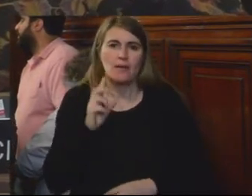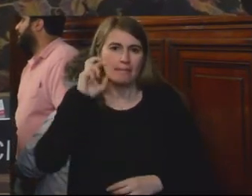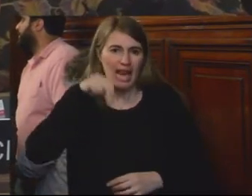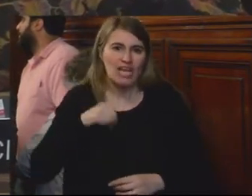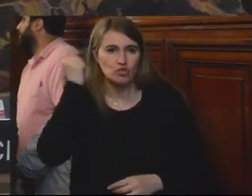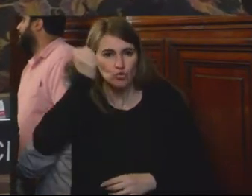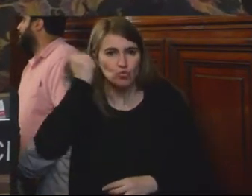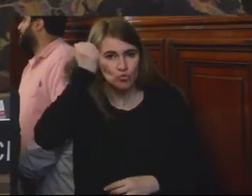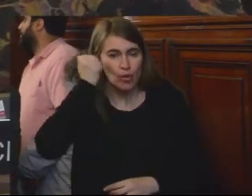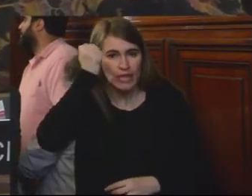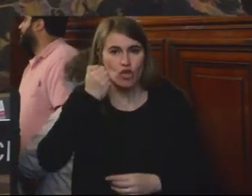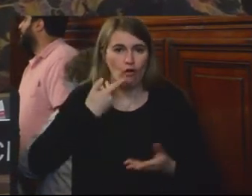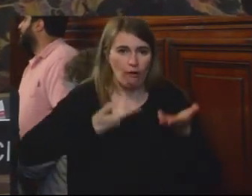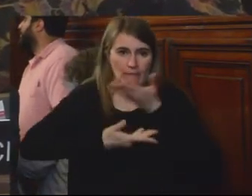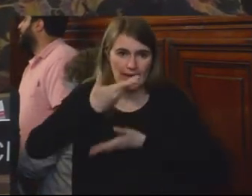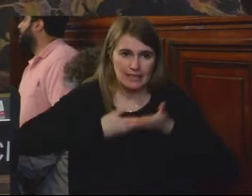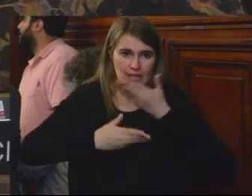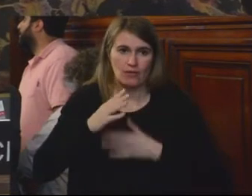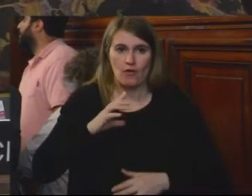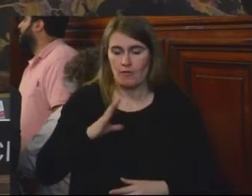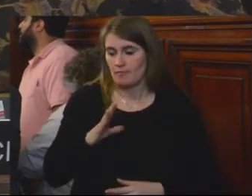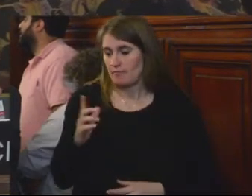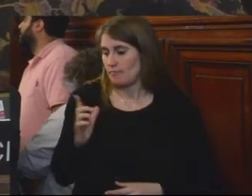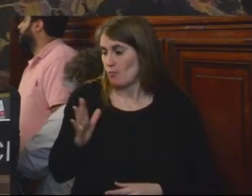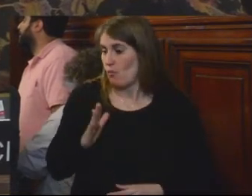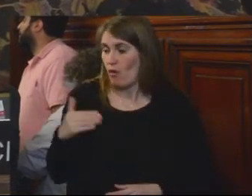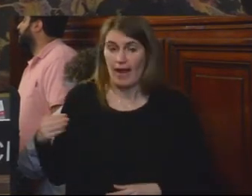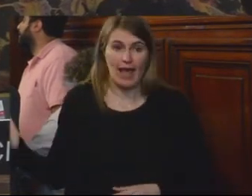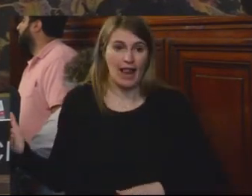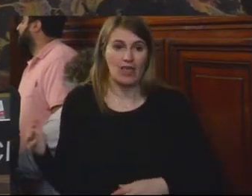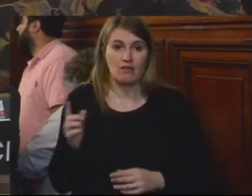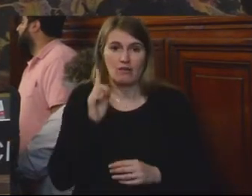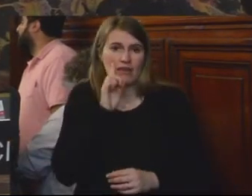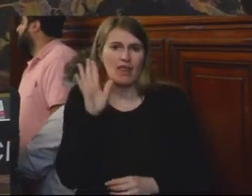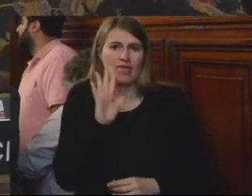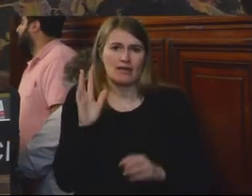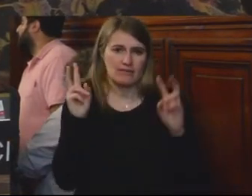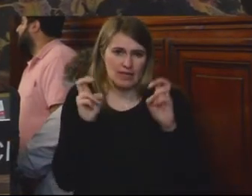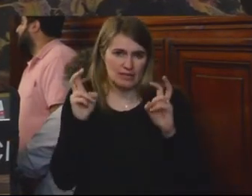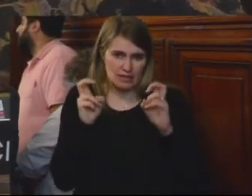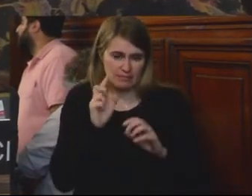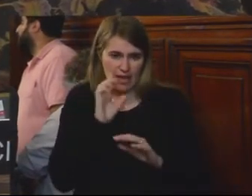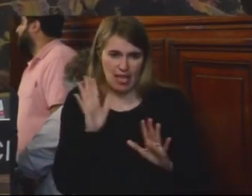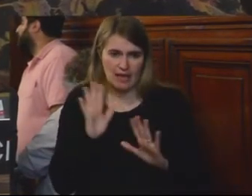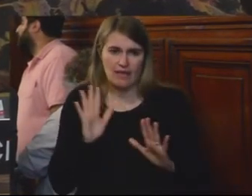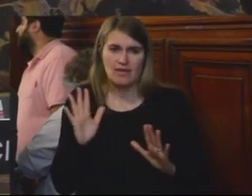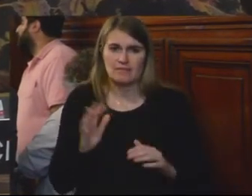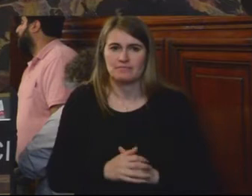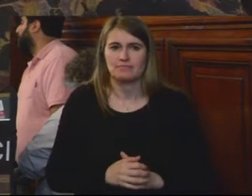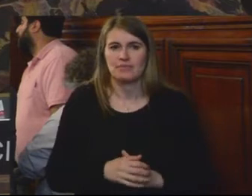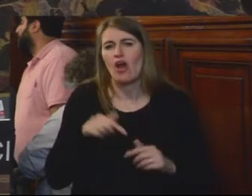secretario sabe muy bien que las señoras que están a mi lado no tienen nada que ver con ese asunto en el que no voy a